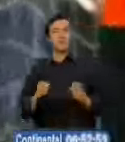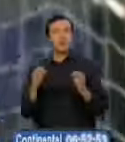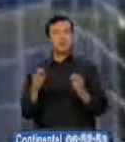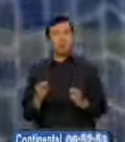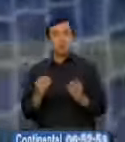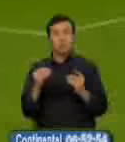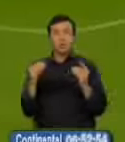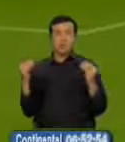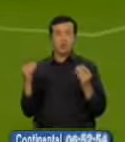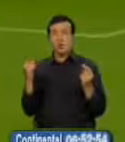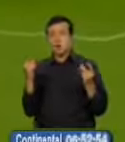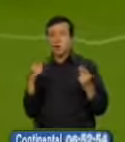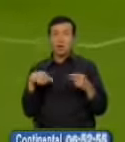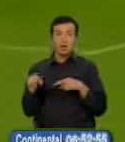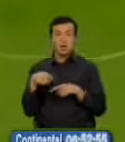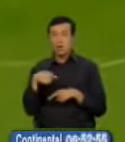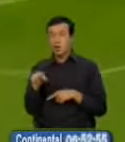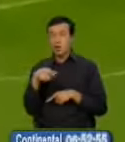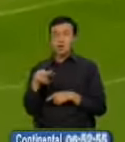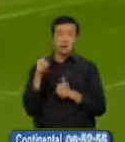tuvo velocidad, que tuvo